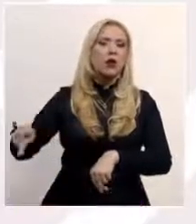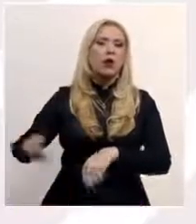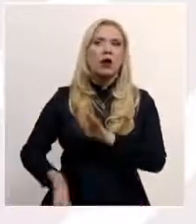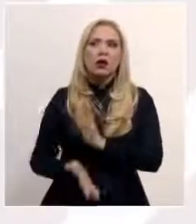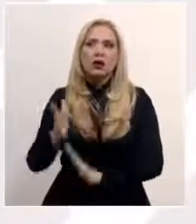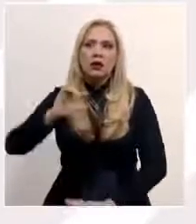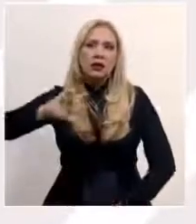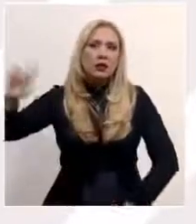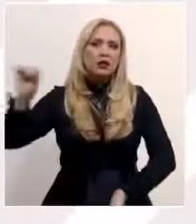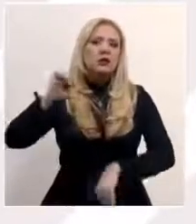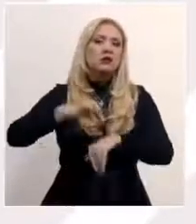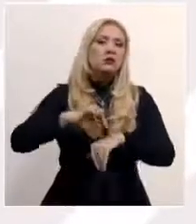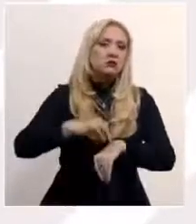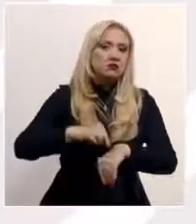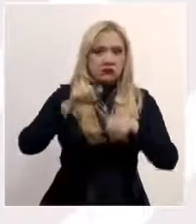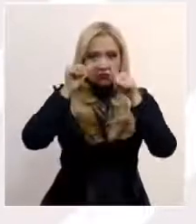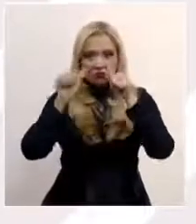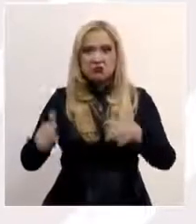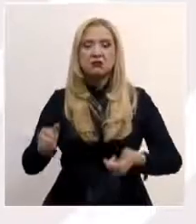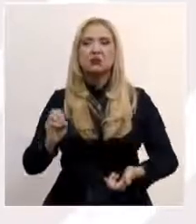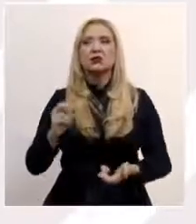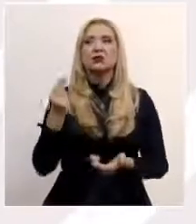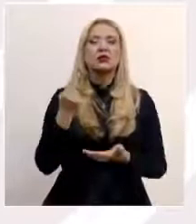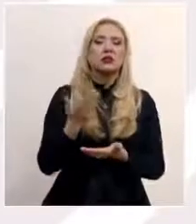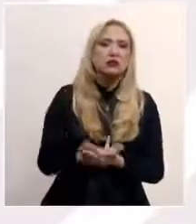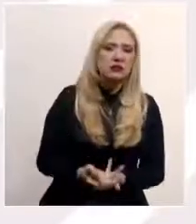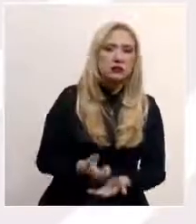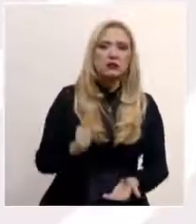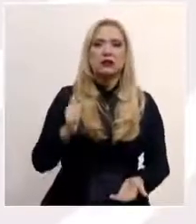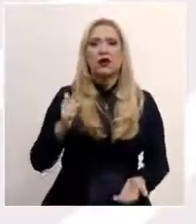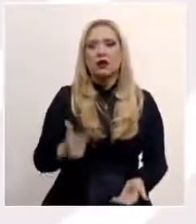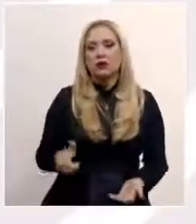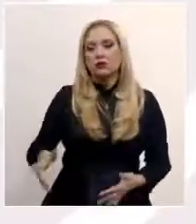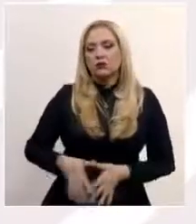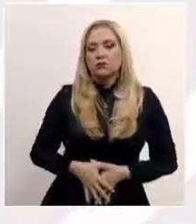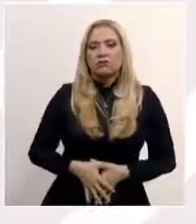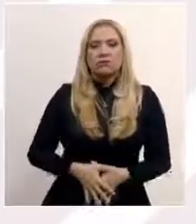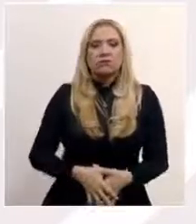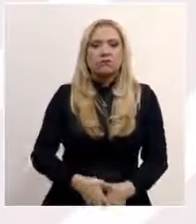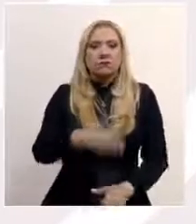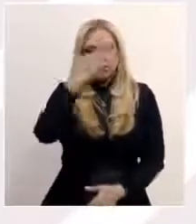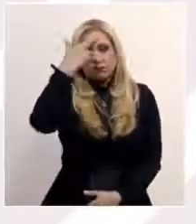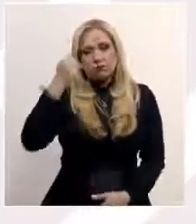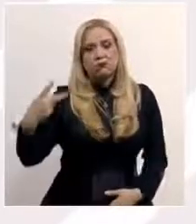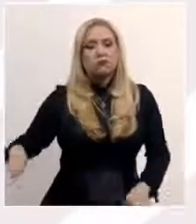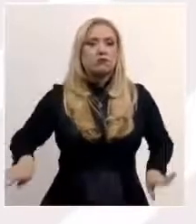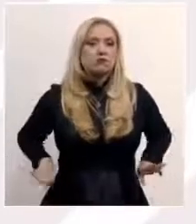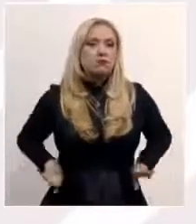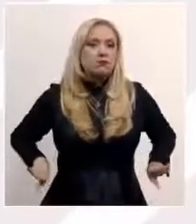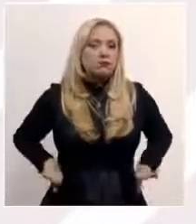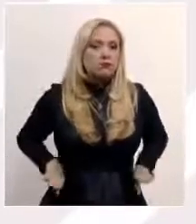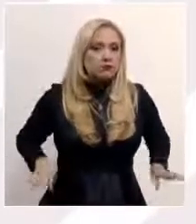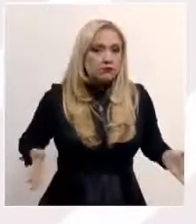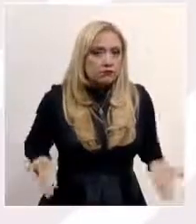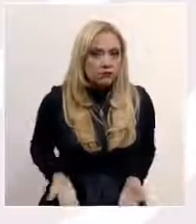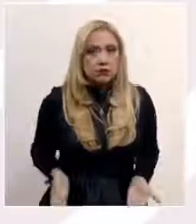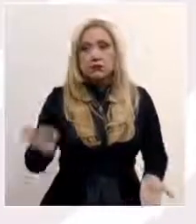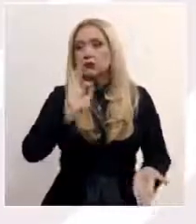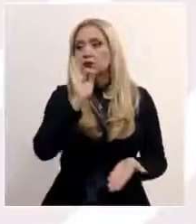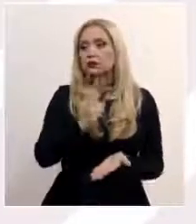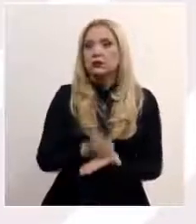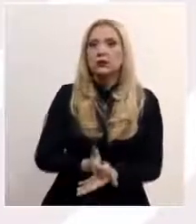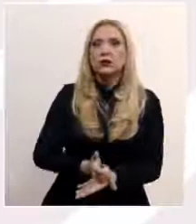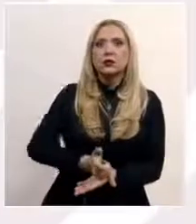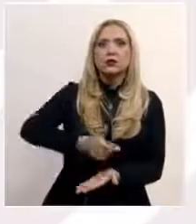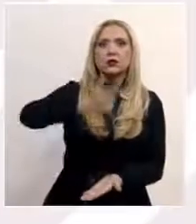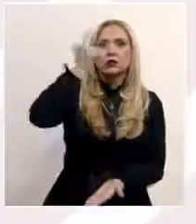como algo que es parte de, ¿no? O sea, que si se requiere salir, si hay un embarazo de alto riesgo, si